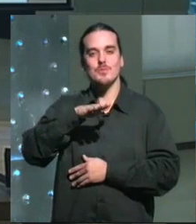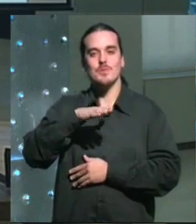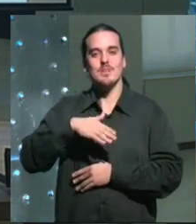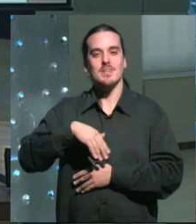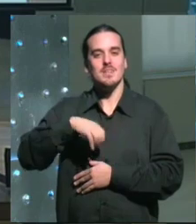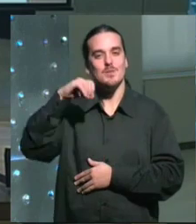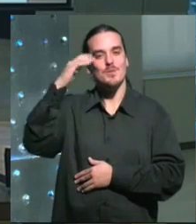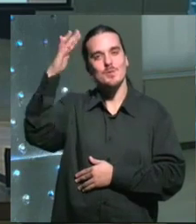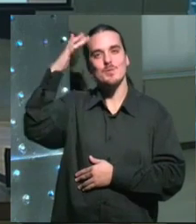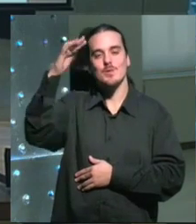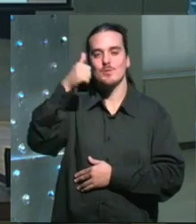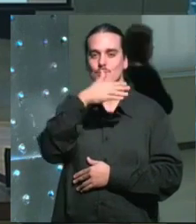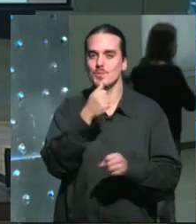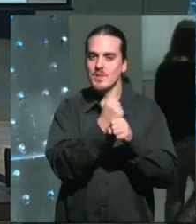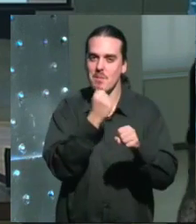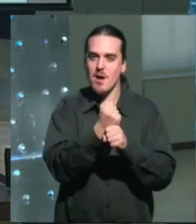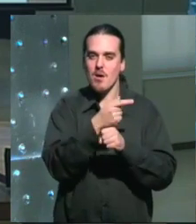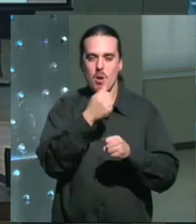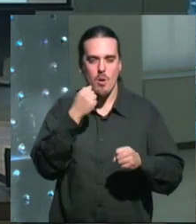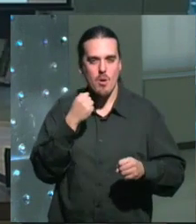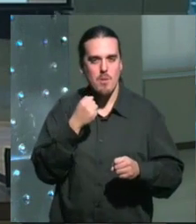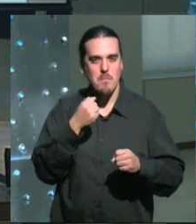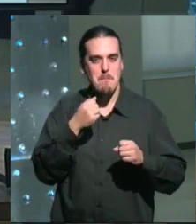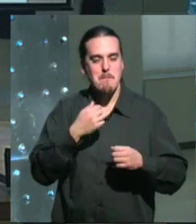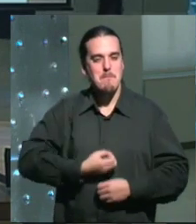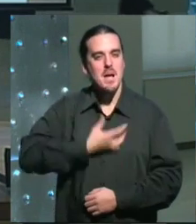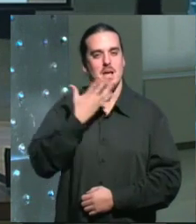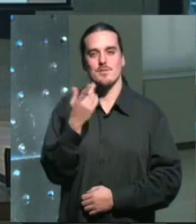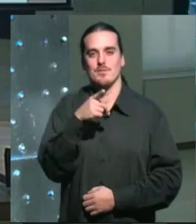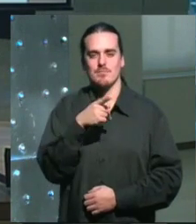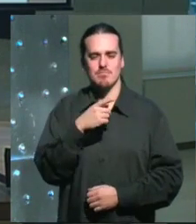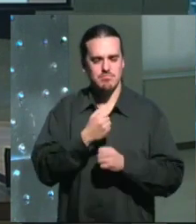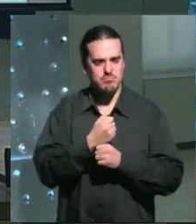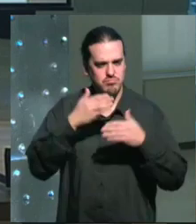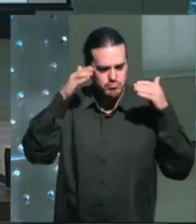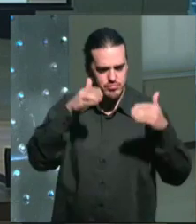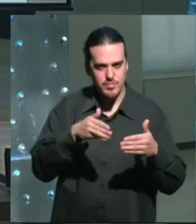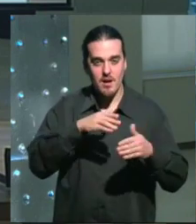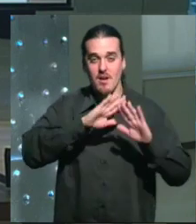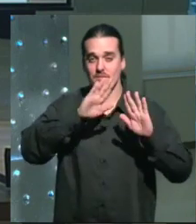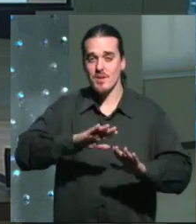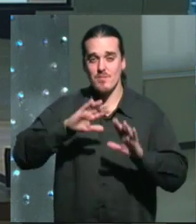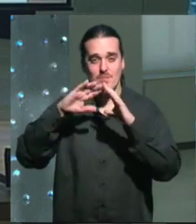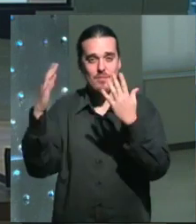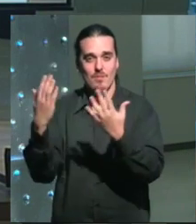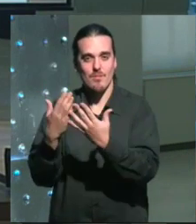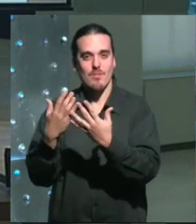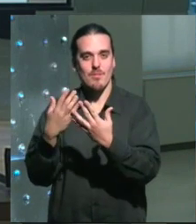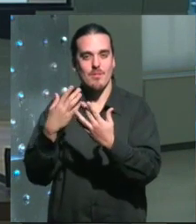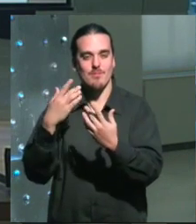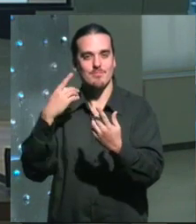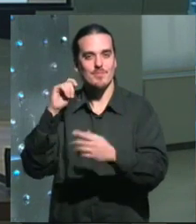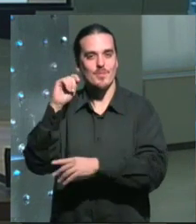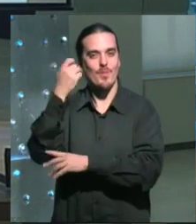trabajo, de su empeño y sobre todo de su pasión, logró cambiar el mundo. Por consiguiente, en estos momentos de